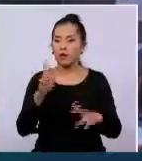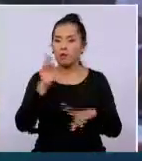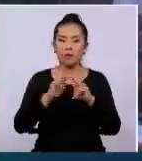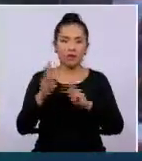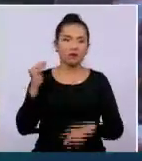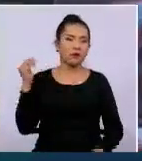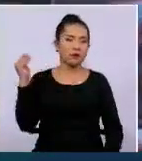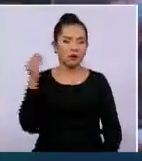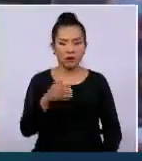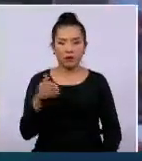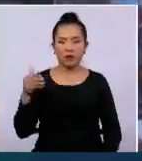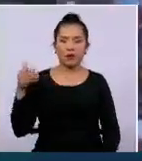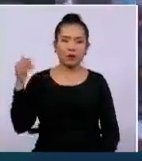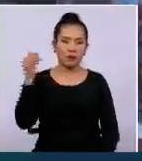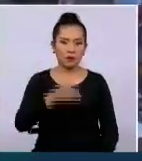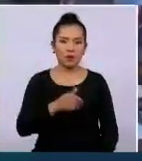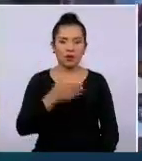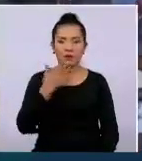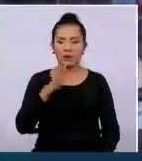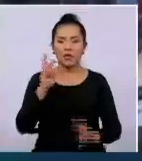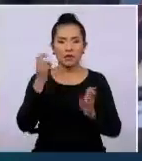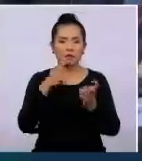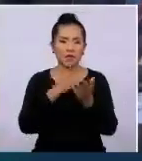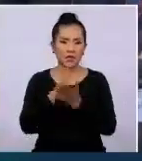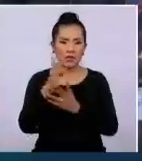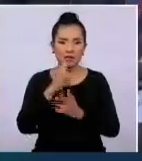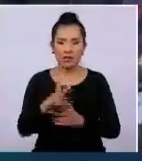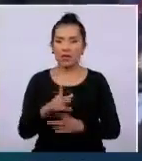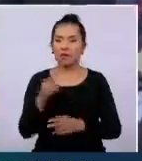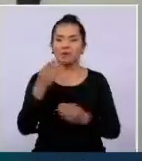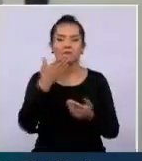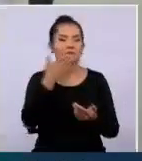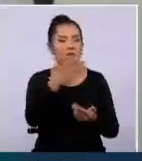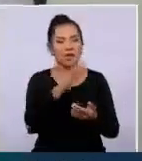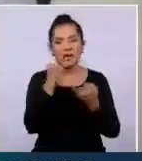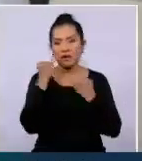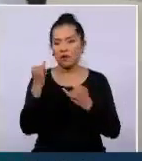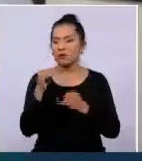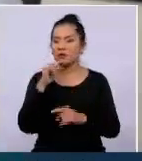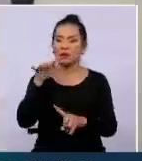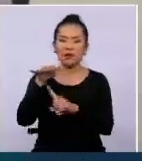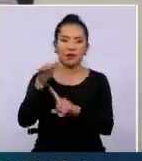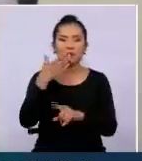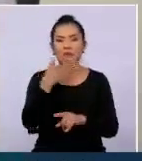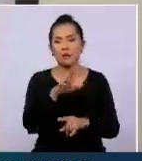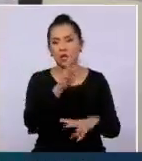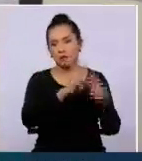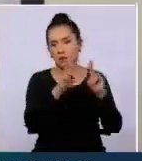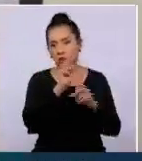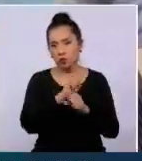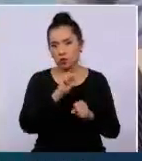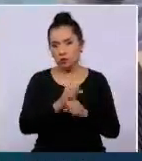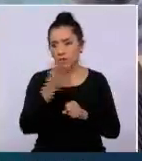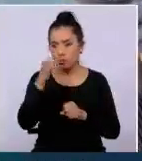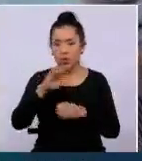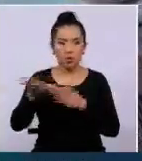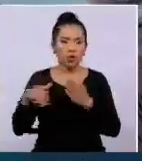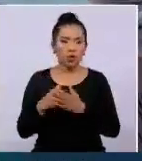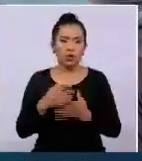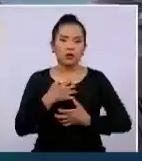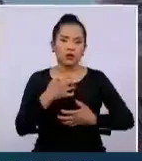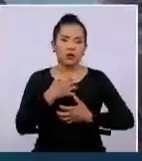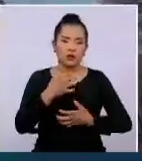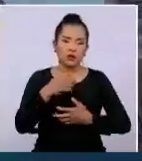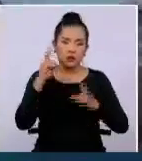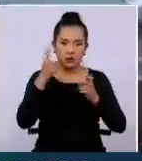acá derechos reales, el maltrato que reciben, la falta de información. Fue así que de manera sorpresiva ante la queja de usuarios, el viceministro de Defensa